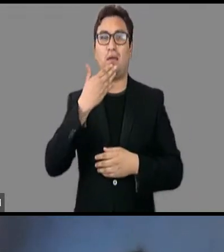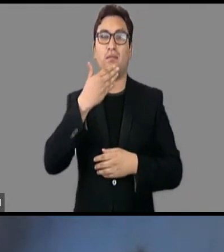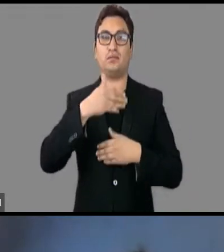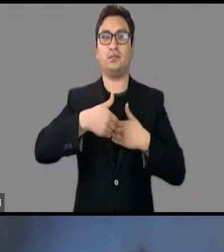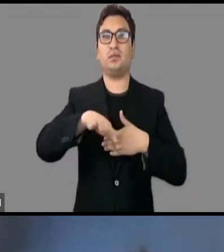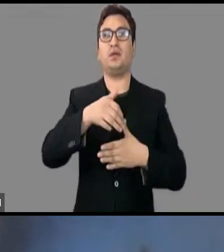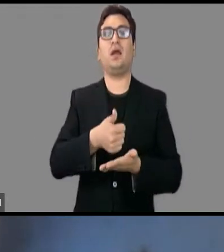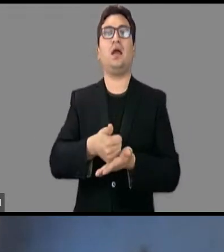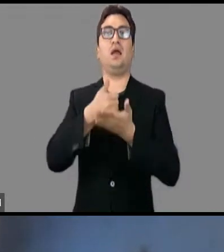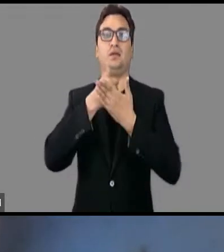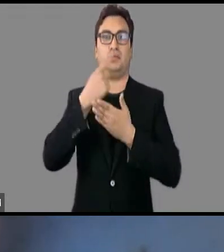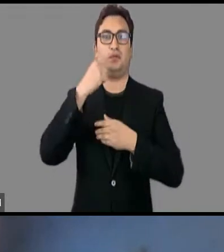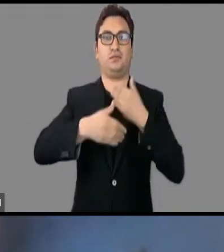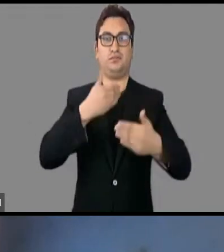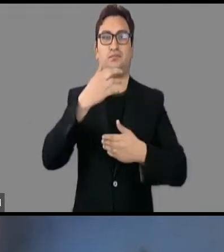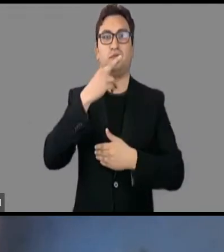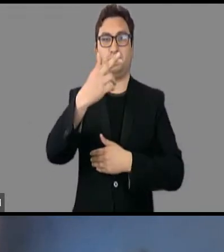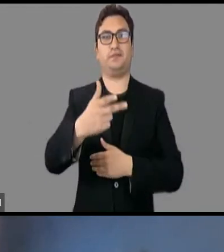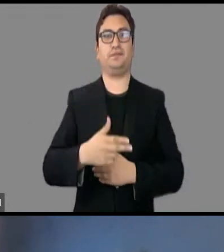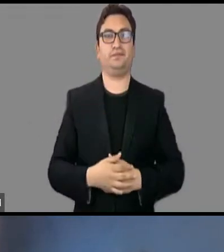mejorar.